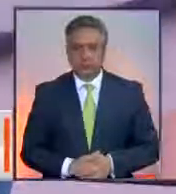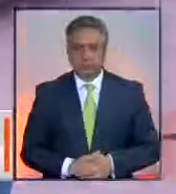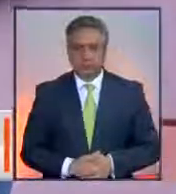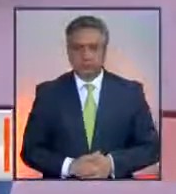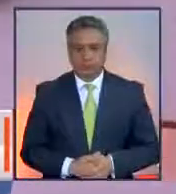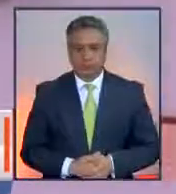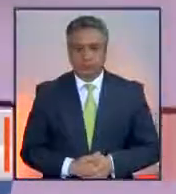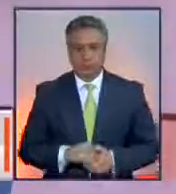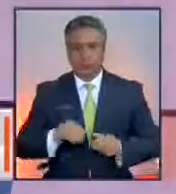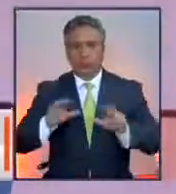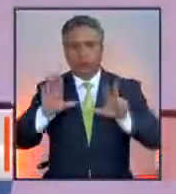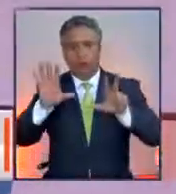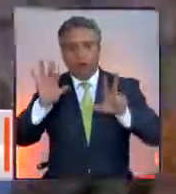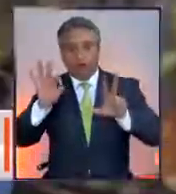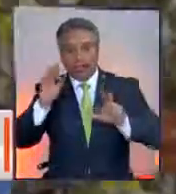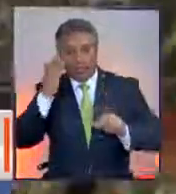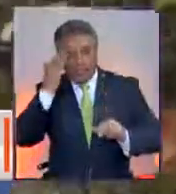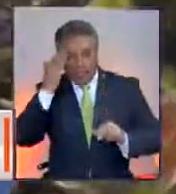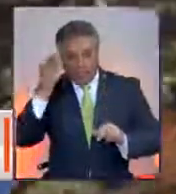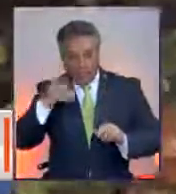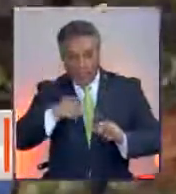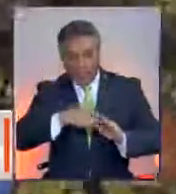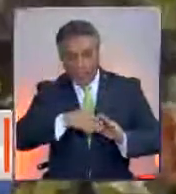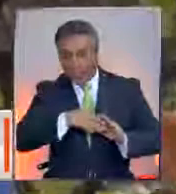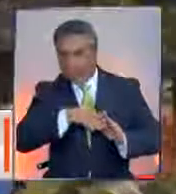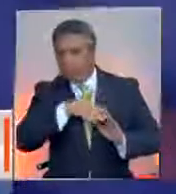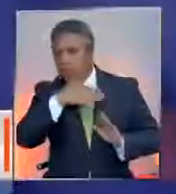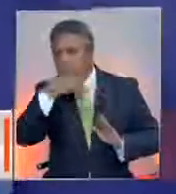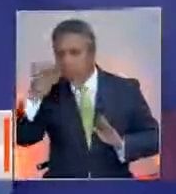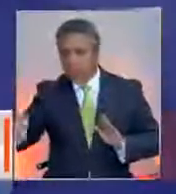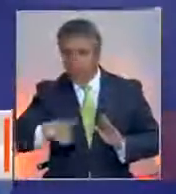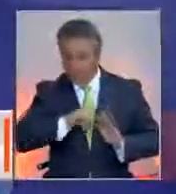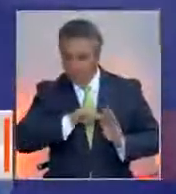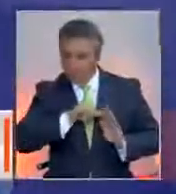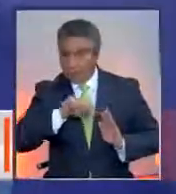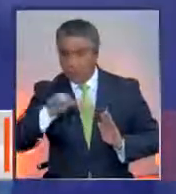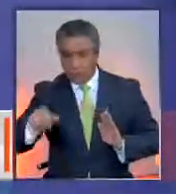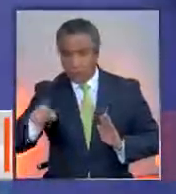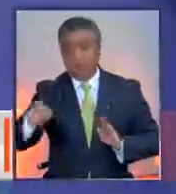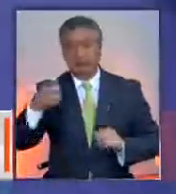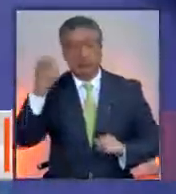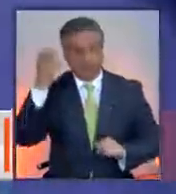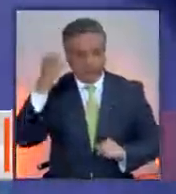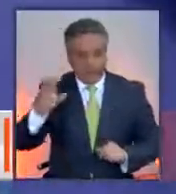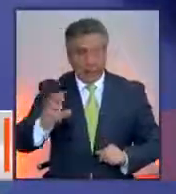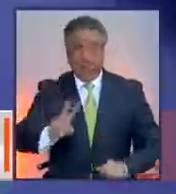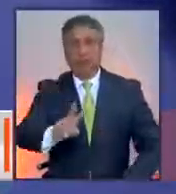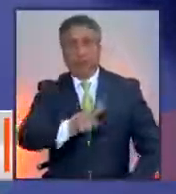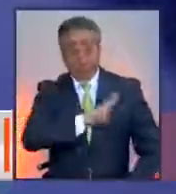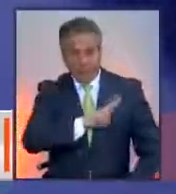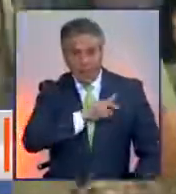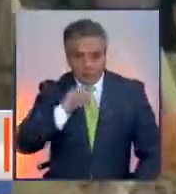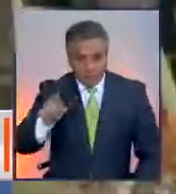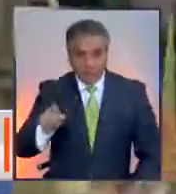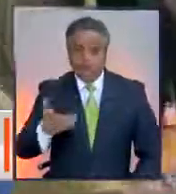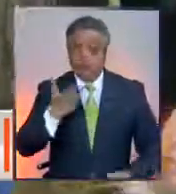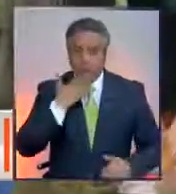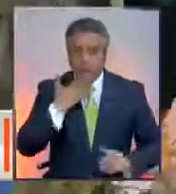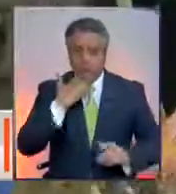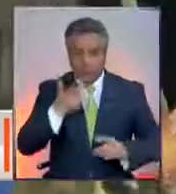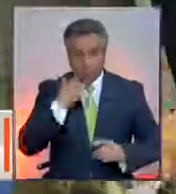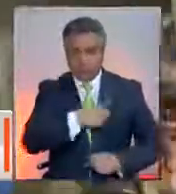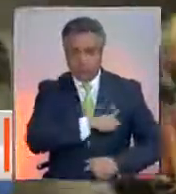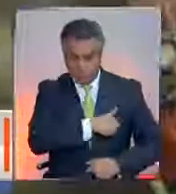inocentes. 80 días después del incendio, en operativos simultáneos efectuados en La Serena y Valparaíso, personal de la Dirección de Investigación